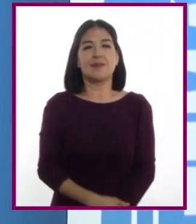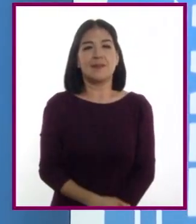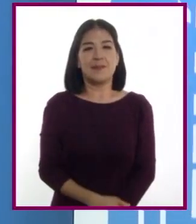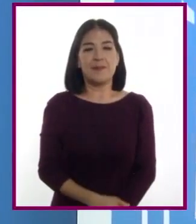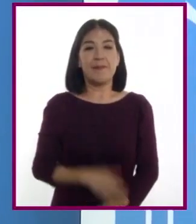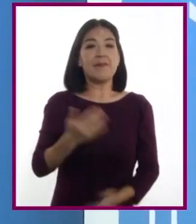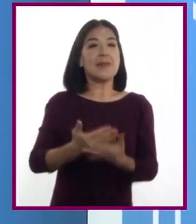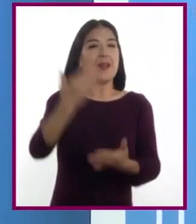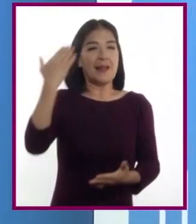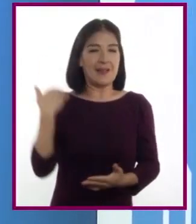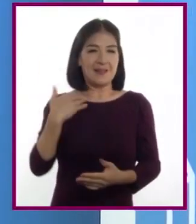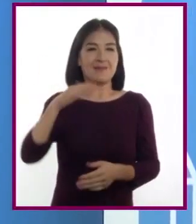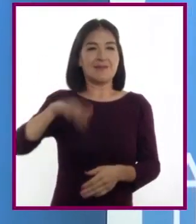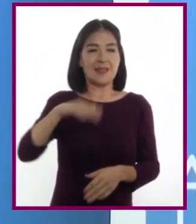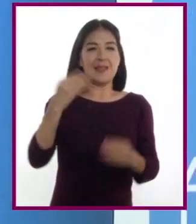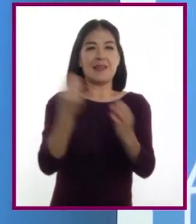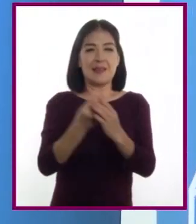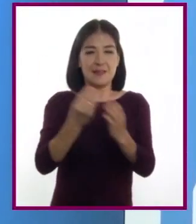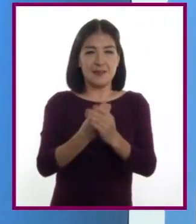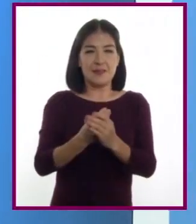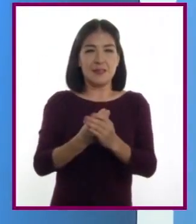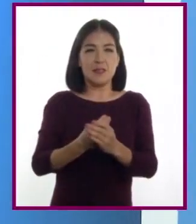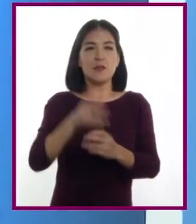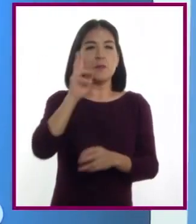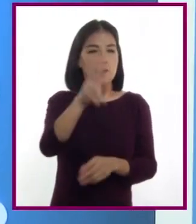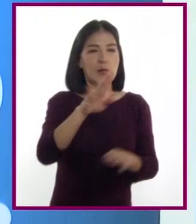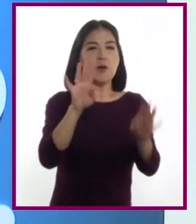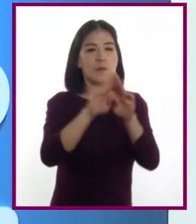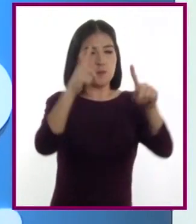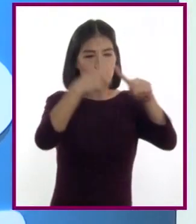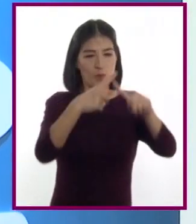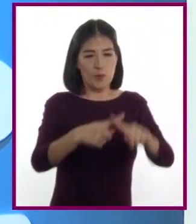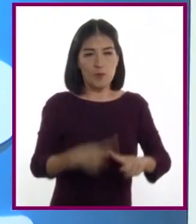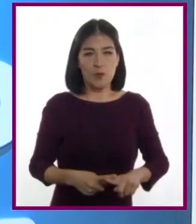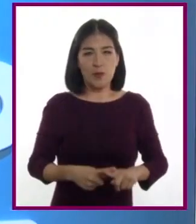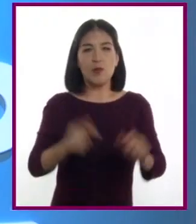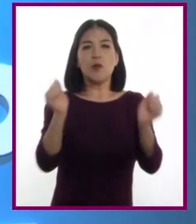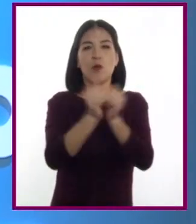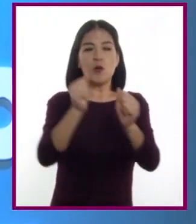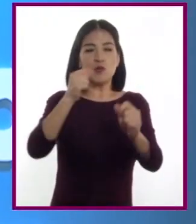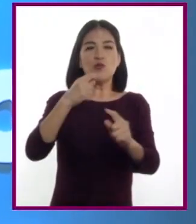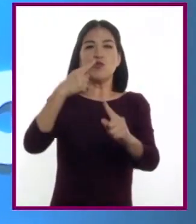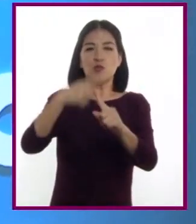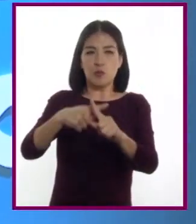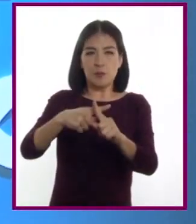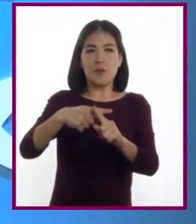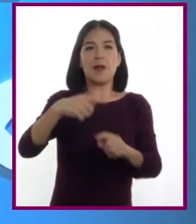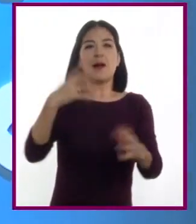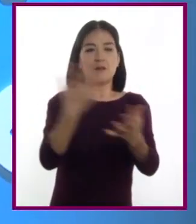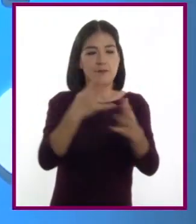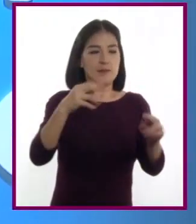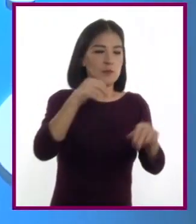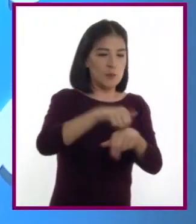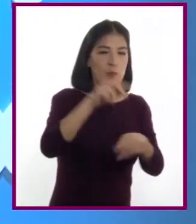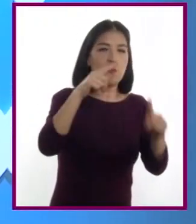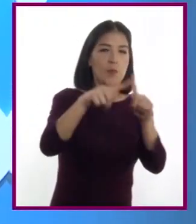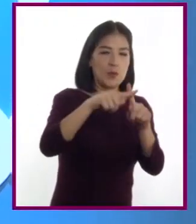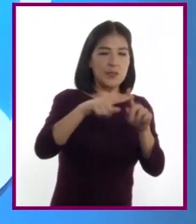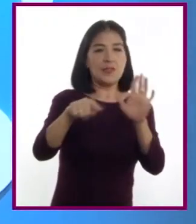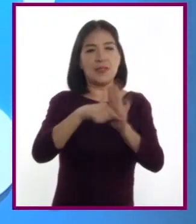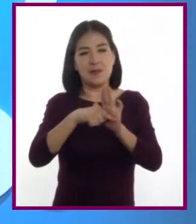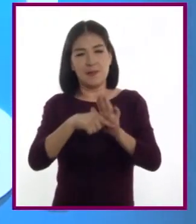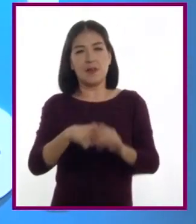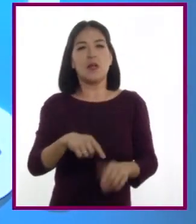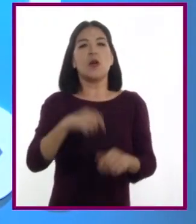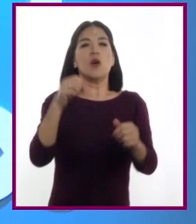la sesión anterior representaron con una multiplicación sumas iteradas de números positivos y de números negativos.